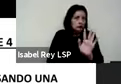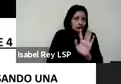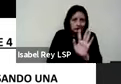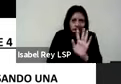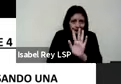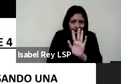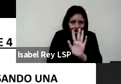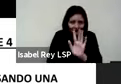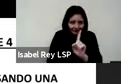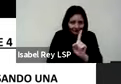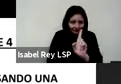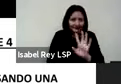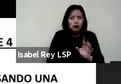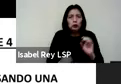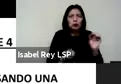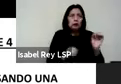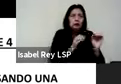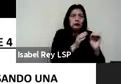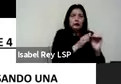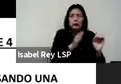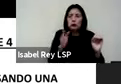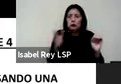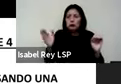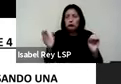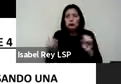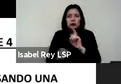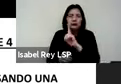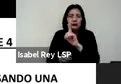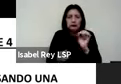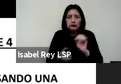es o 0 o 100.